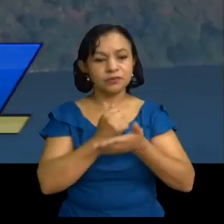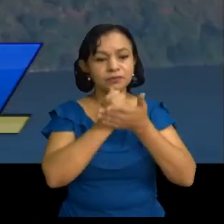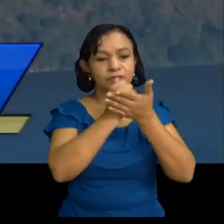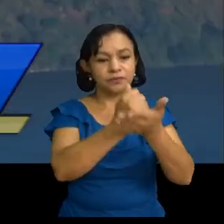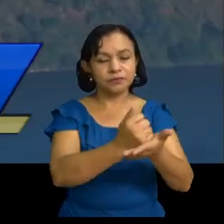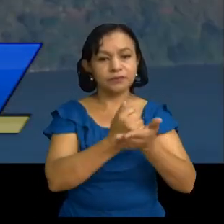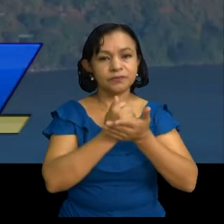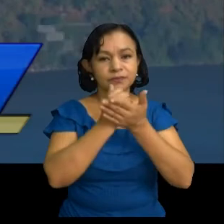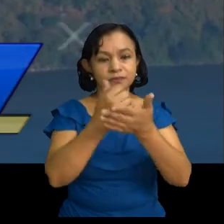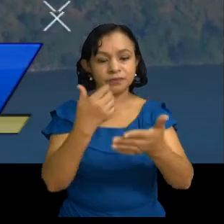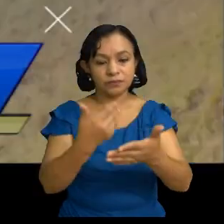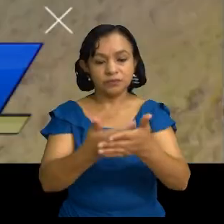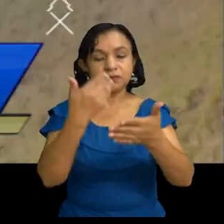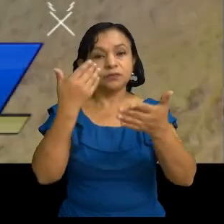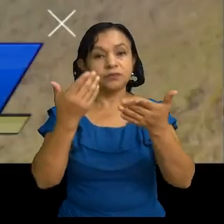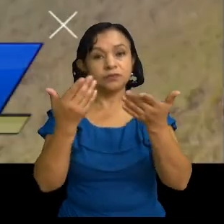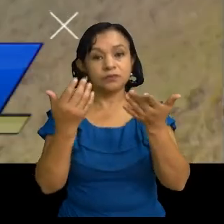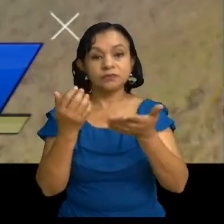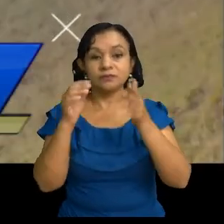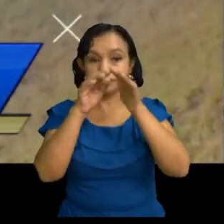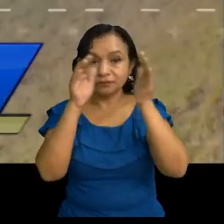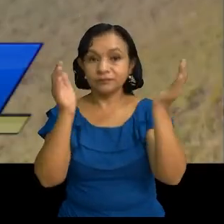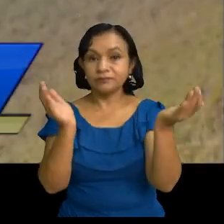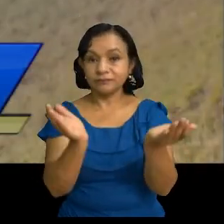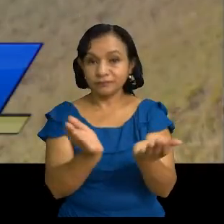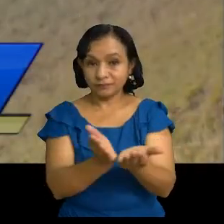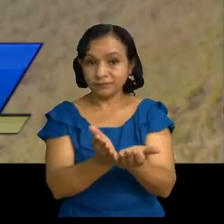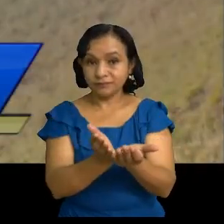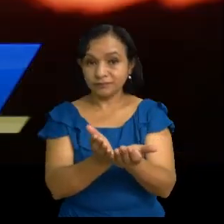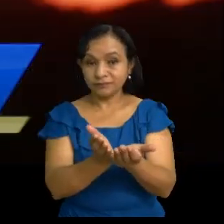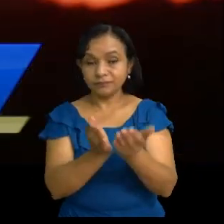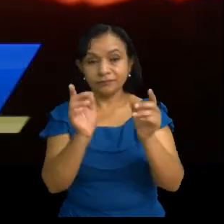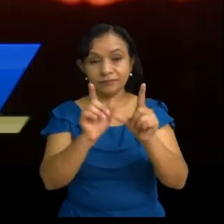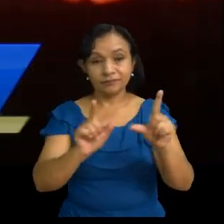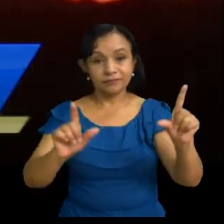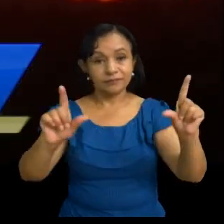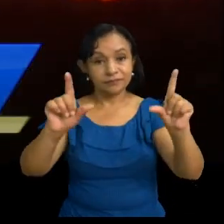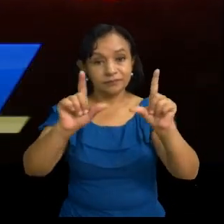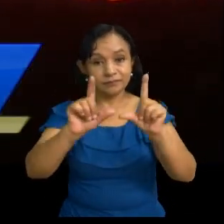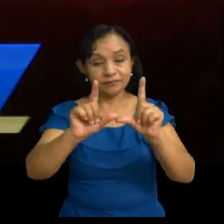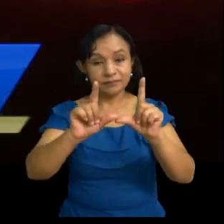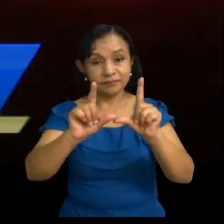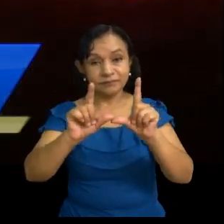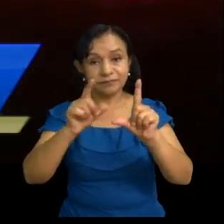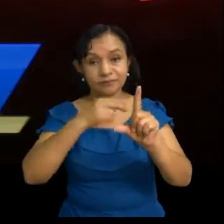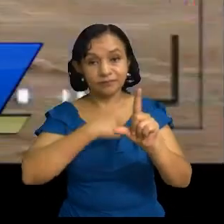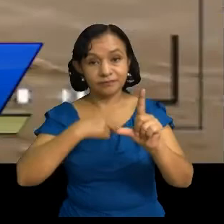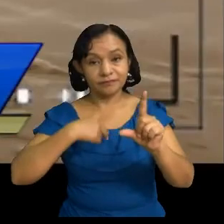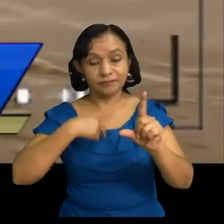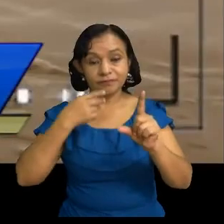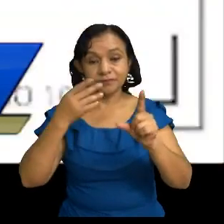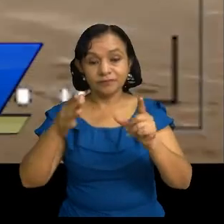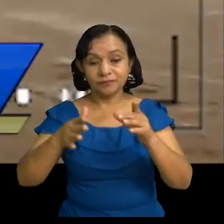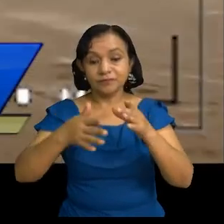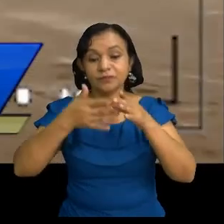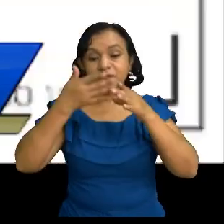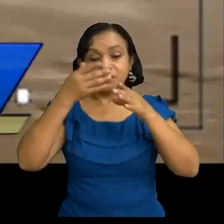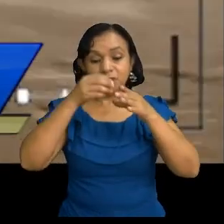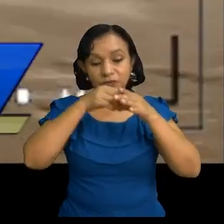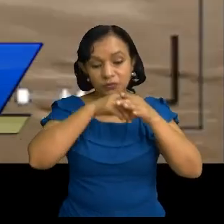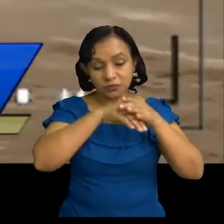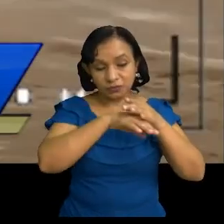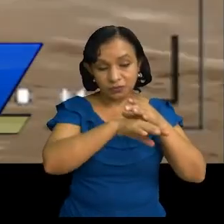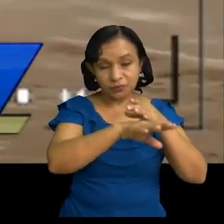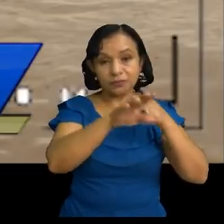al calentamiento global del mundo porque es un lugar donde está prácticamente un respiradero verdad